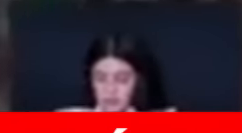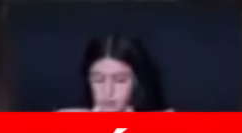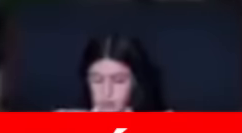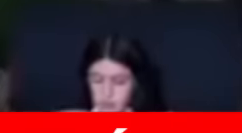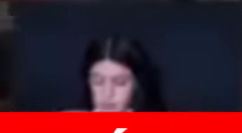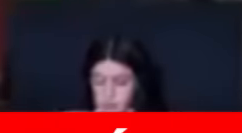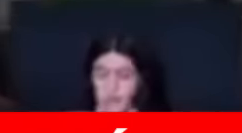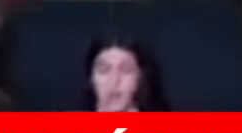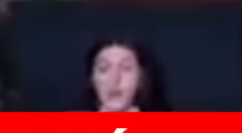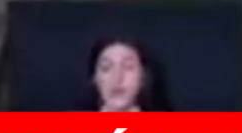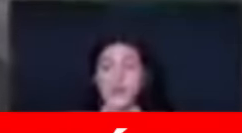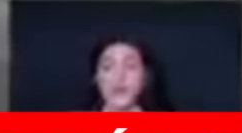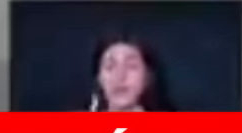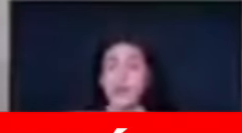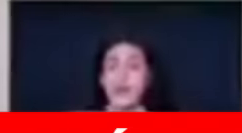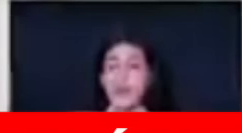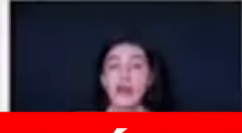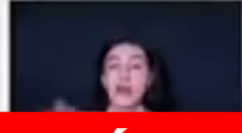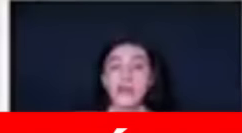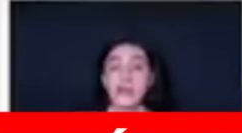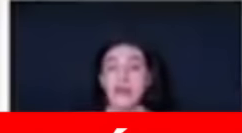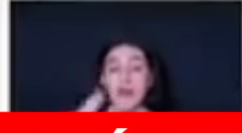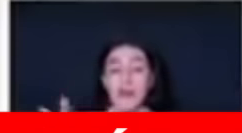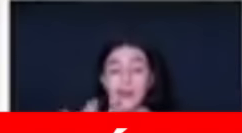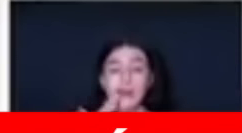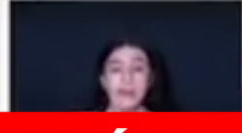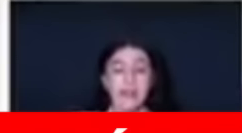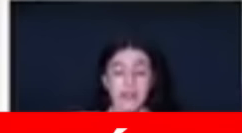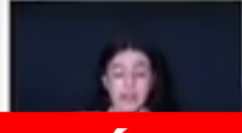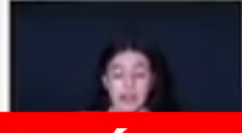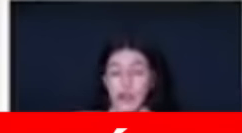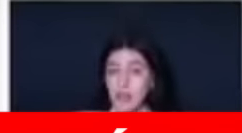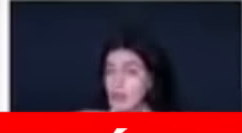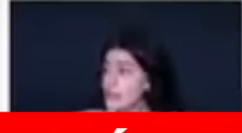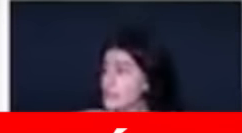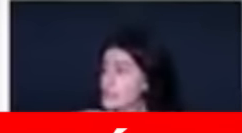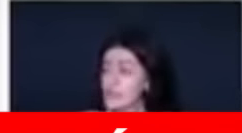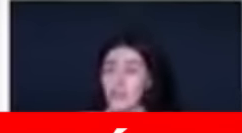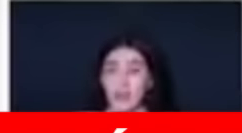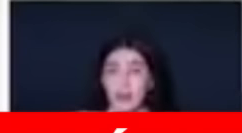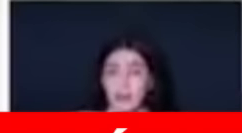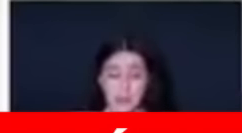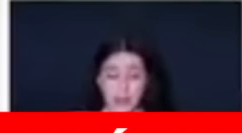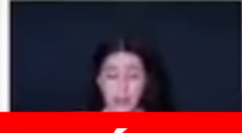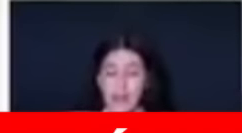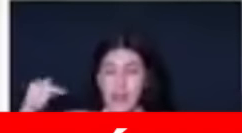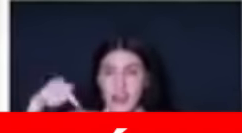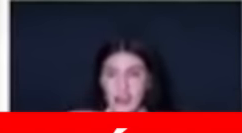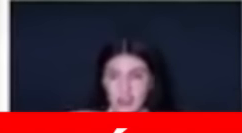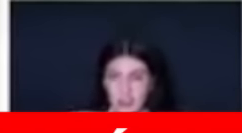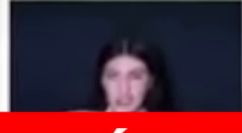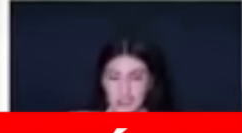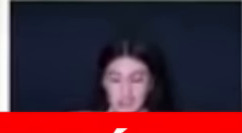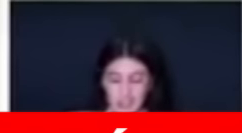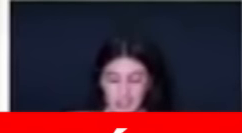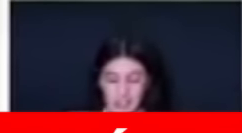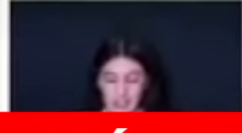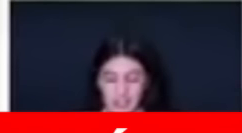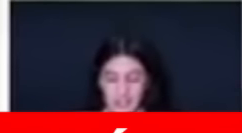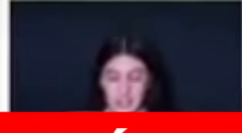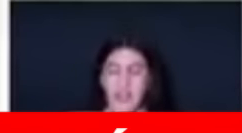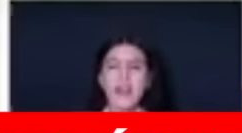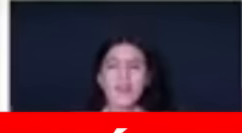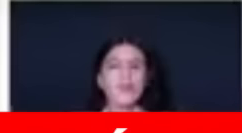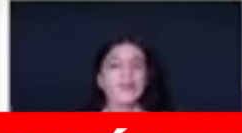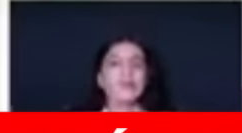No es la primera vez que Chihuahua es convocado a dar esta lucha. Aquí en este recinto hay miles